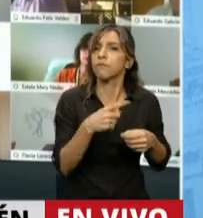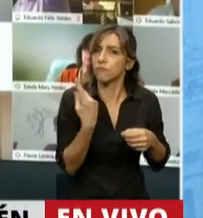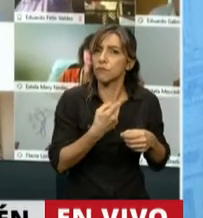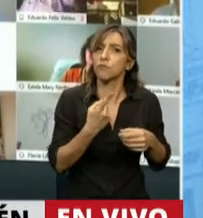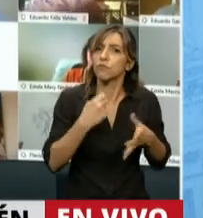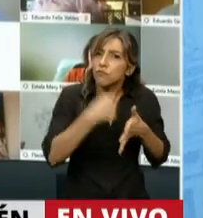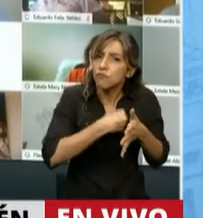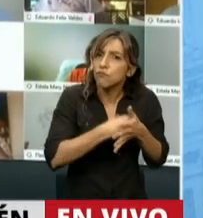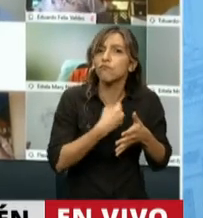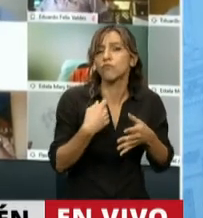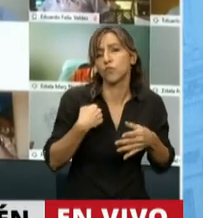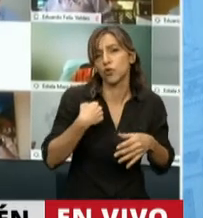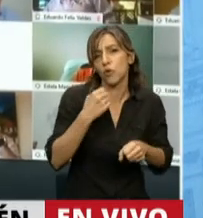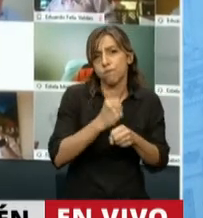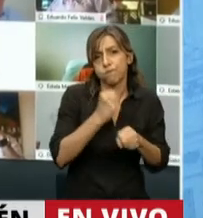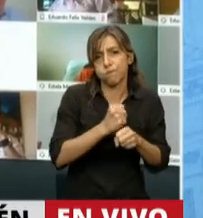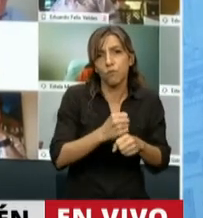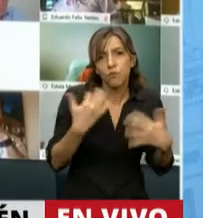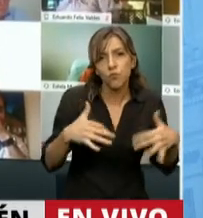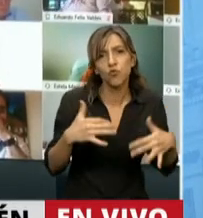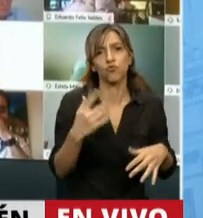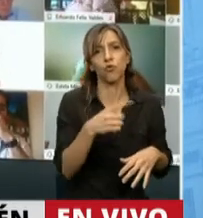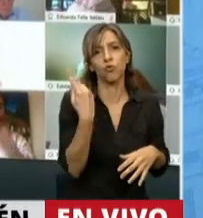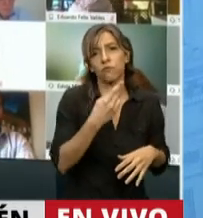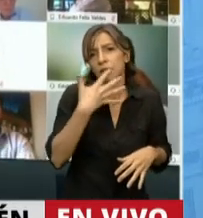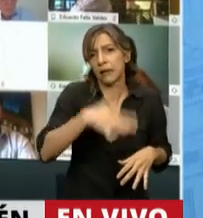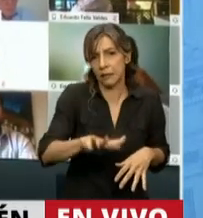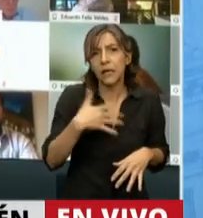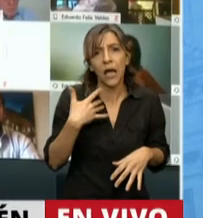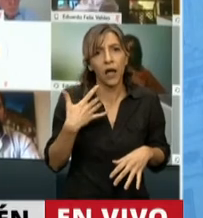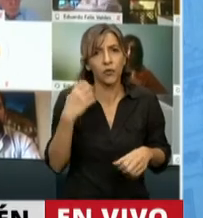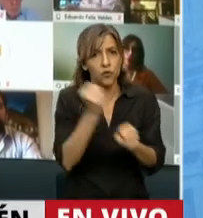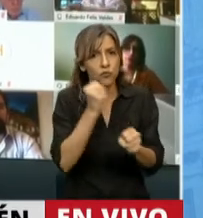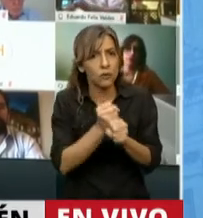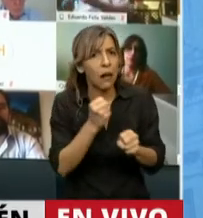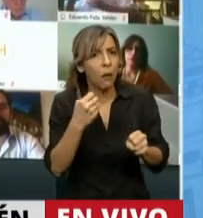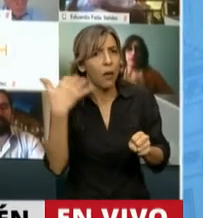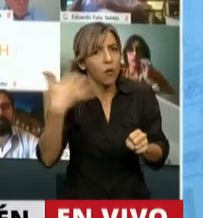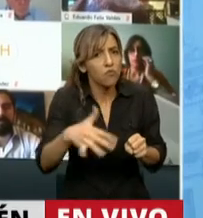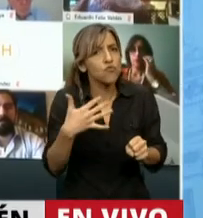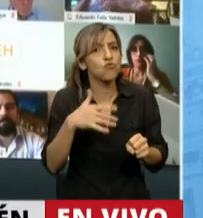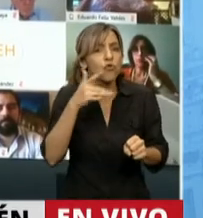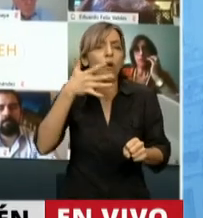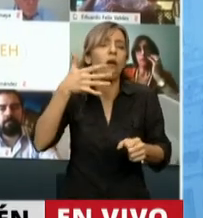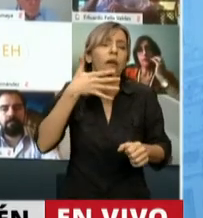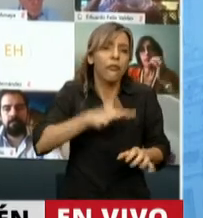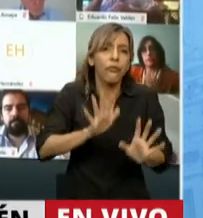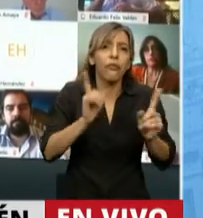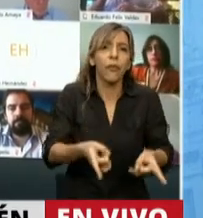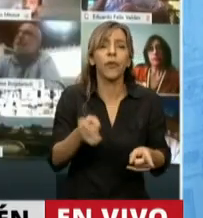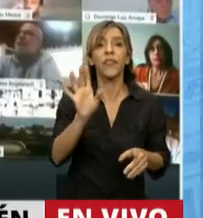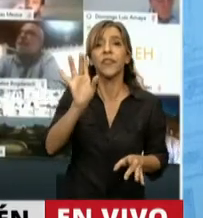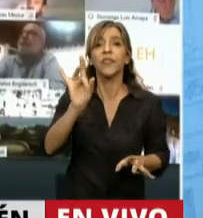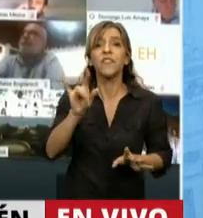plena conciencia de los desafíos actuales. Desde este lugar, el de saber lo complejo y lo difícil de